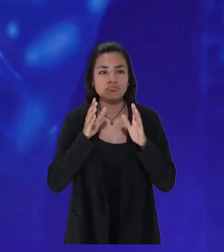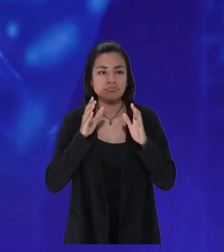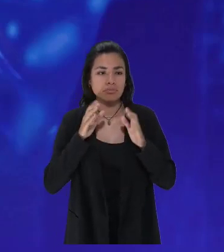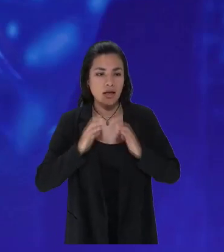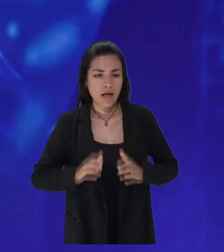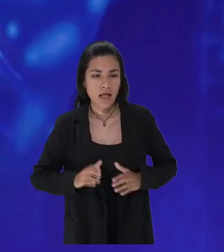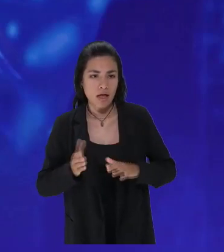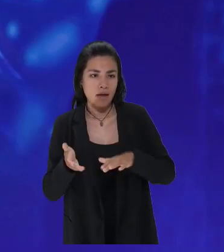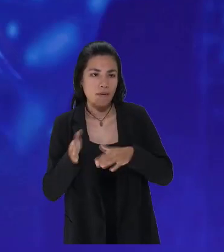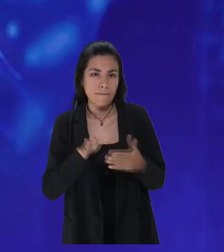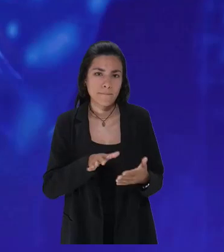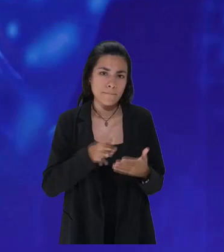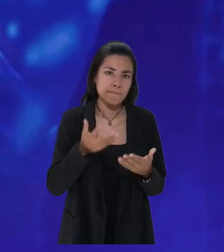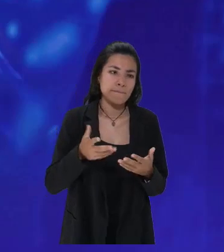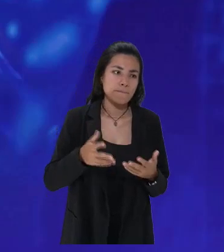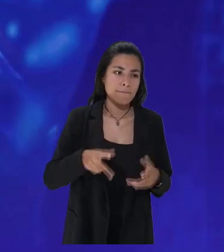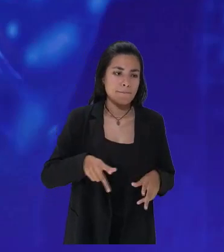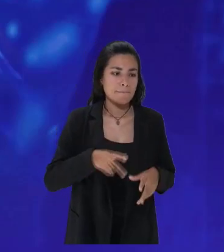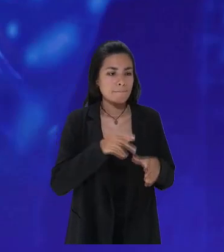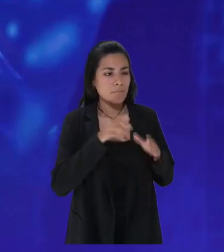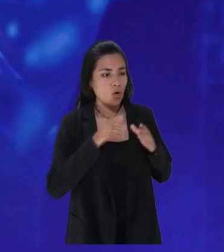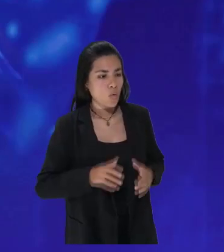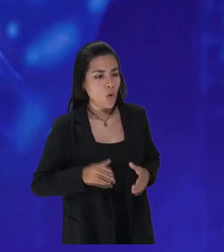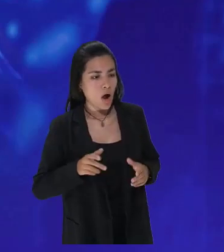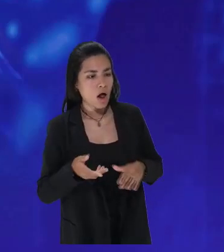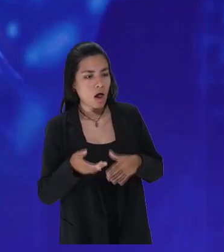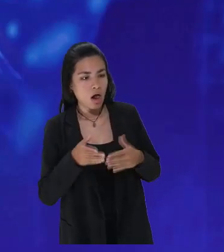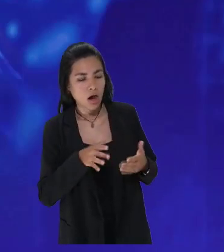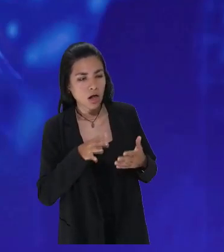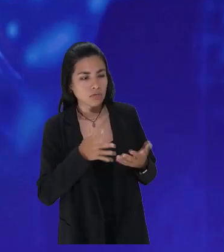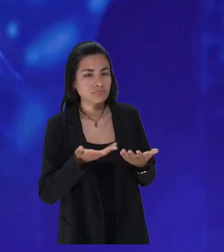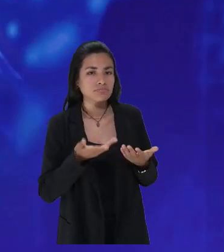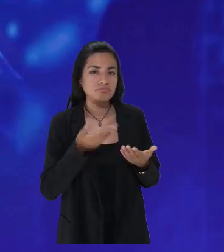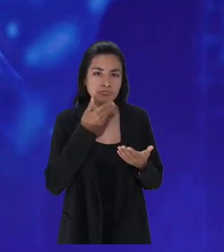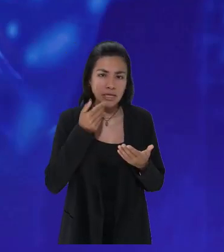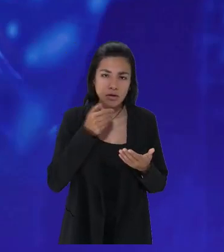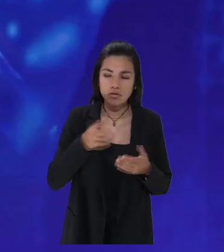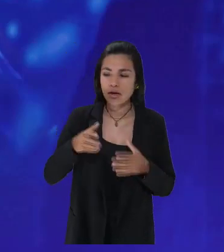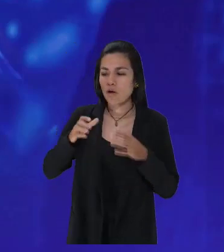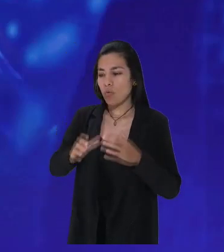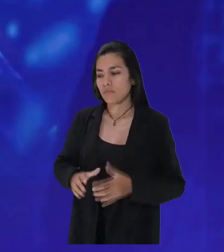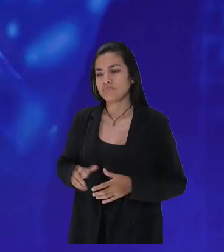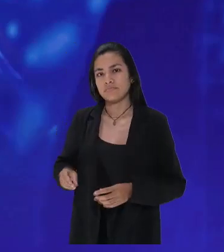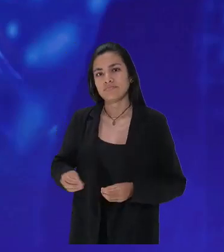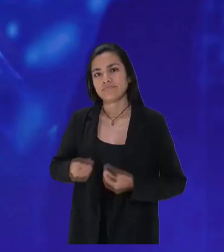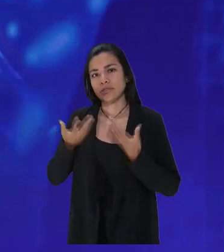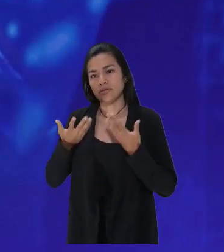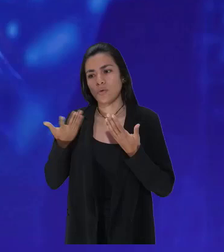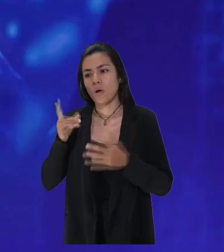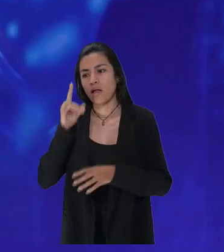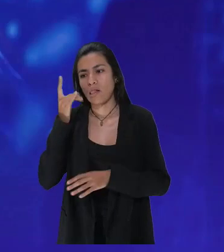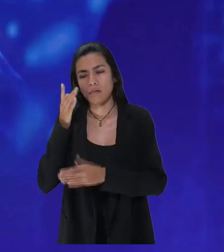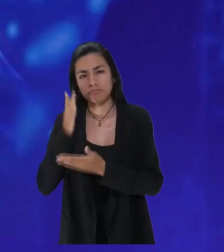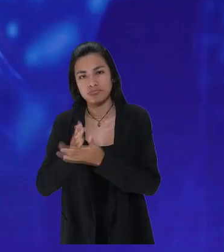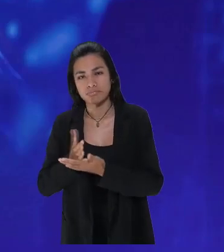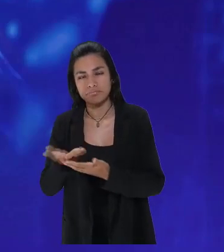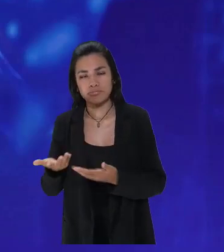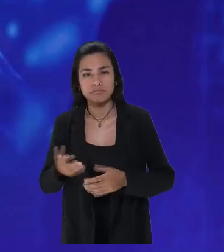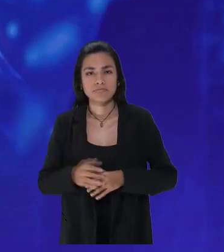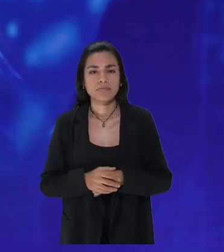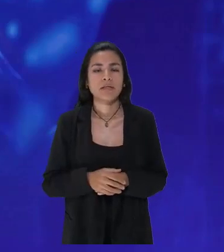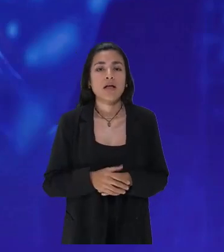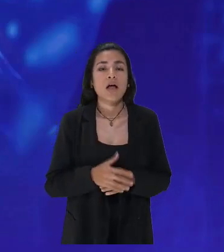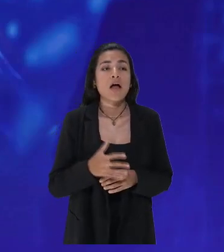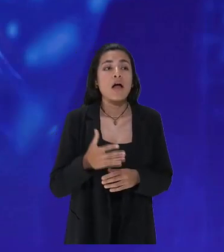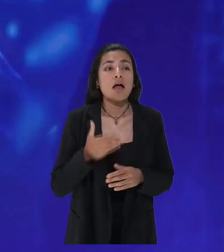un vivo y dejarlo lesionado, ¿cierto? Entonces, es una técnica muy buena, pero tiene otra limitante, y es que si yo voy a entrenar hombro